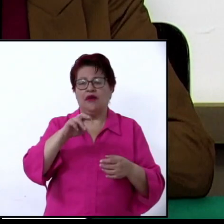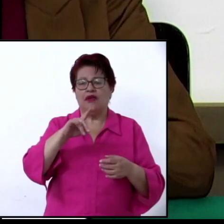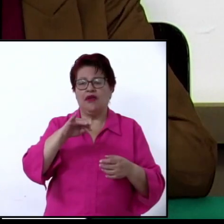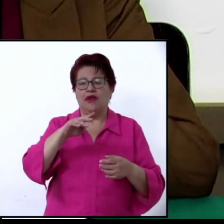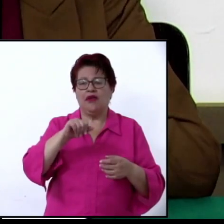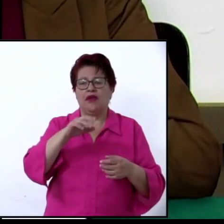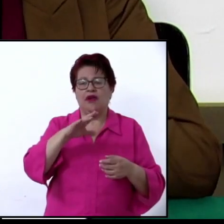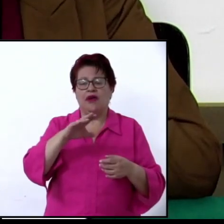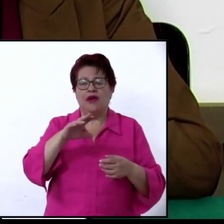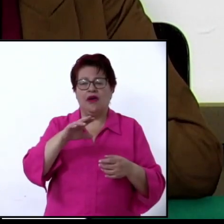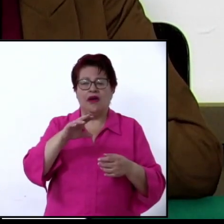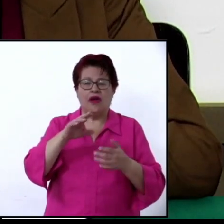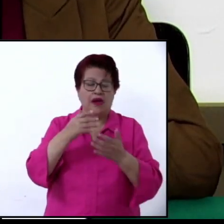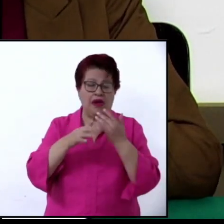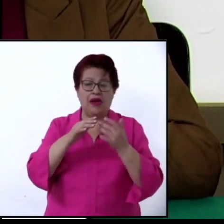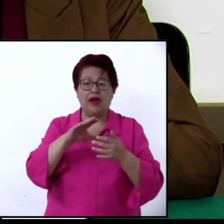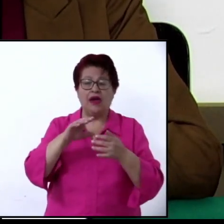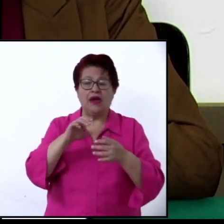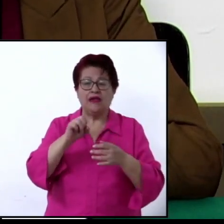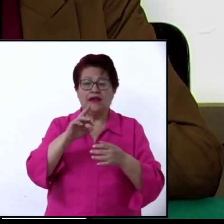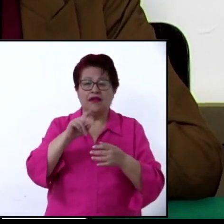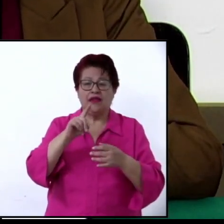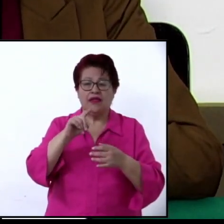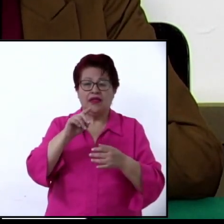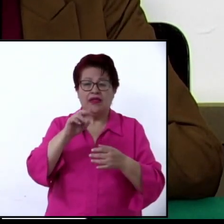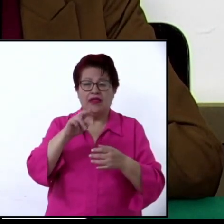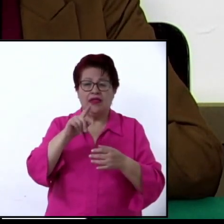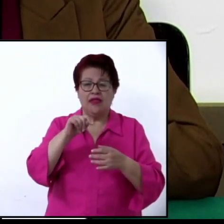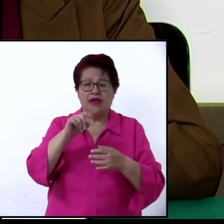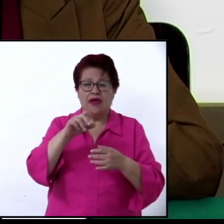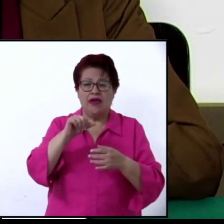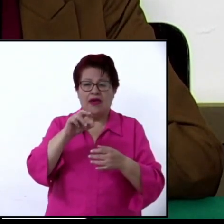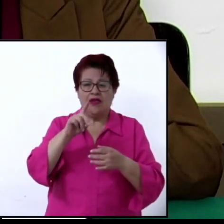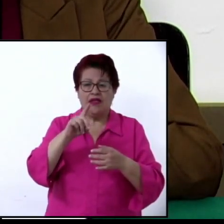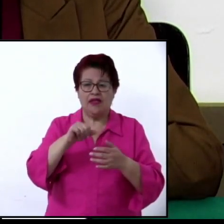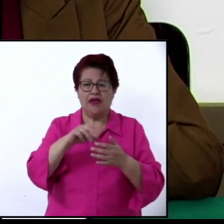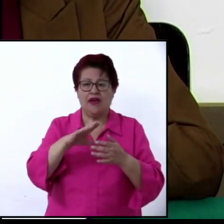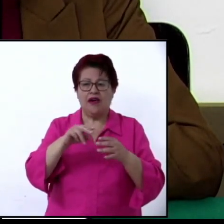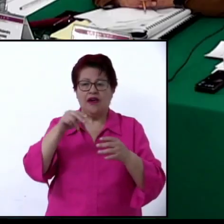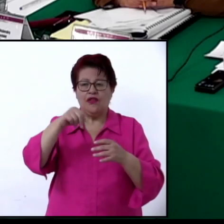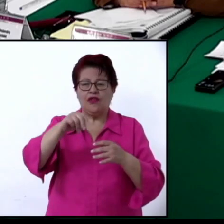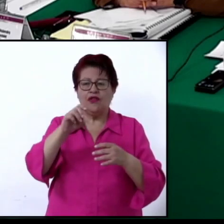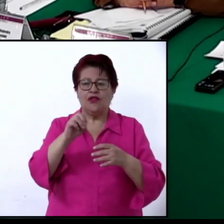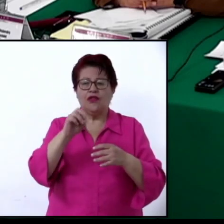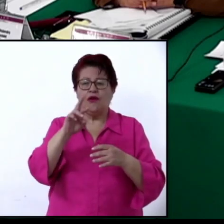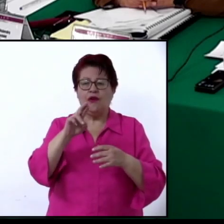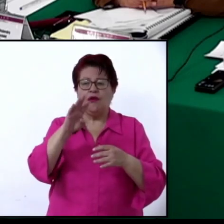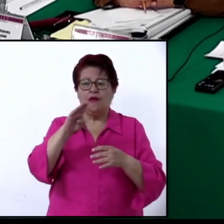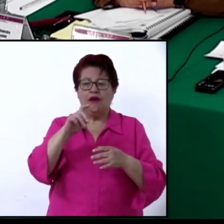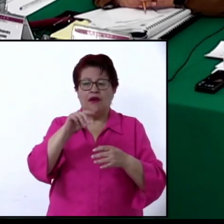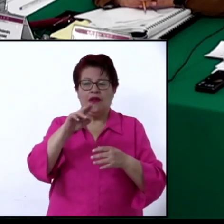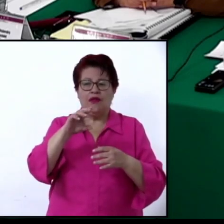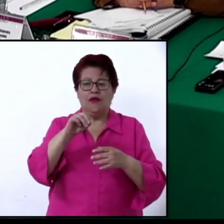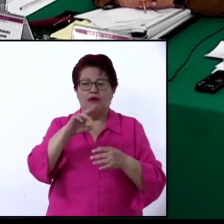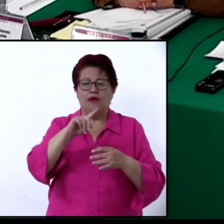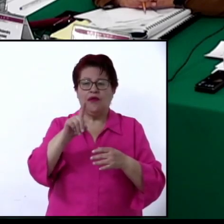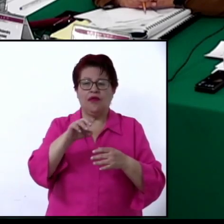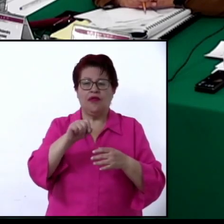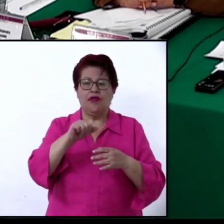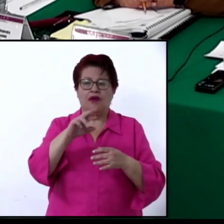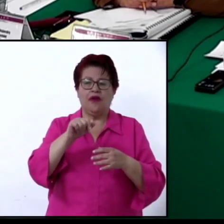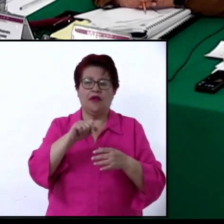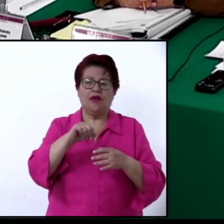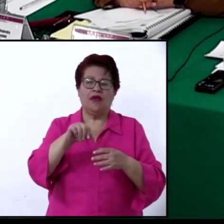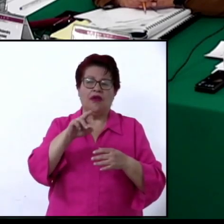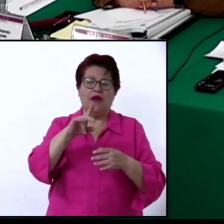de vicepresidenta, por supuesto al diputado Norberto Nazario, que forma parte también de la misma, y claro que también me da mucho